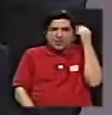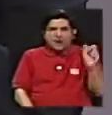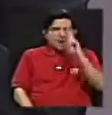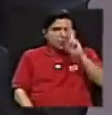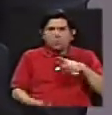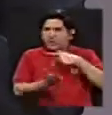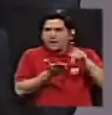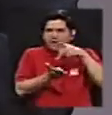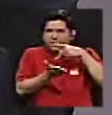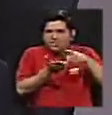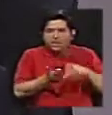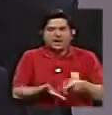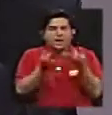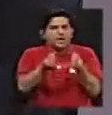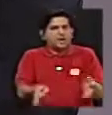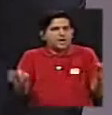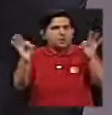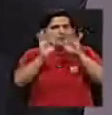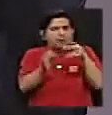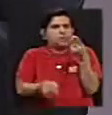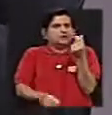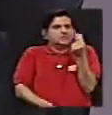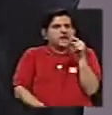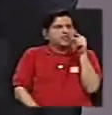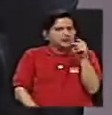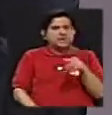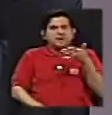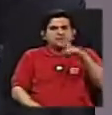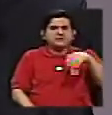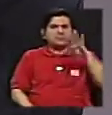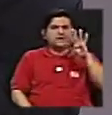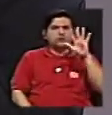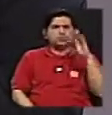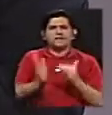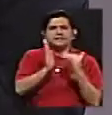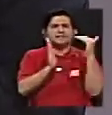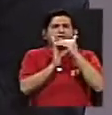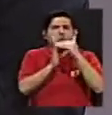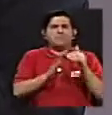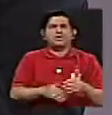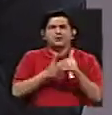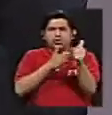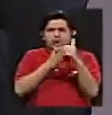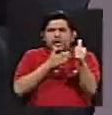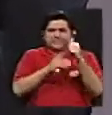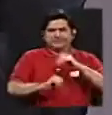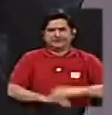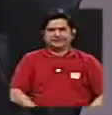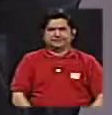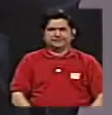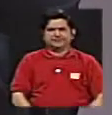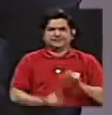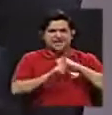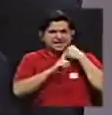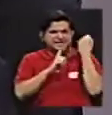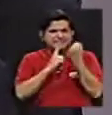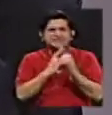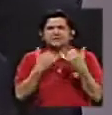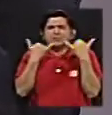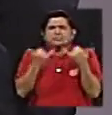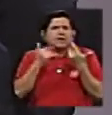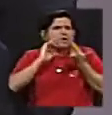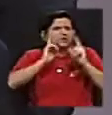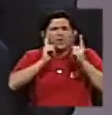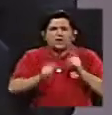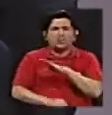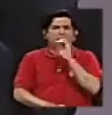tenga que pagar una suma muy importante de dinero, aproximadamente unos 45 millones de dólares? ¿En qué estado se encuentra